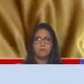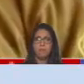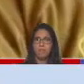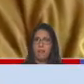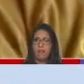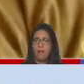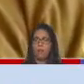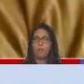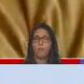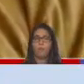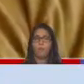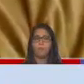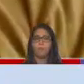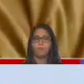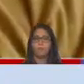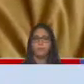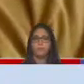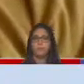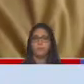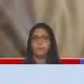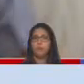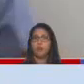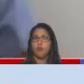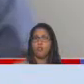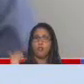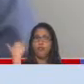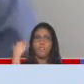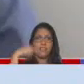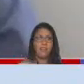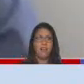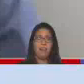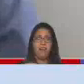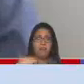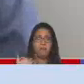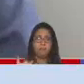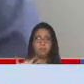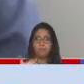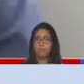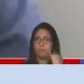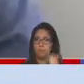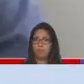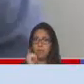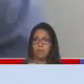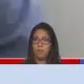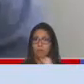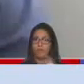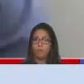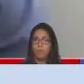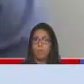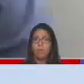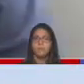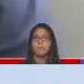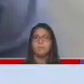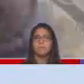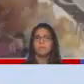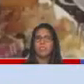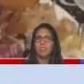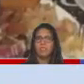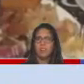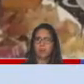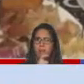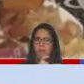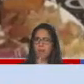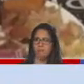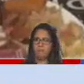Bien, hoy he dado una conferencia acá explicando los pormenores, no los términos técnicos, que lo han explicado bien